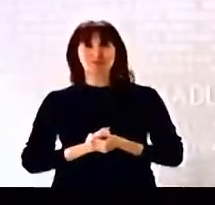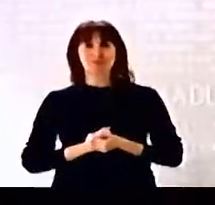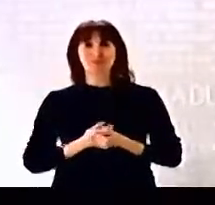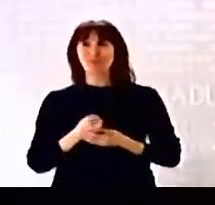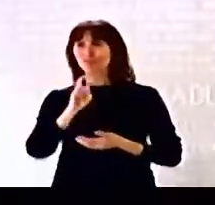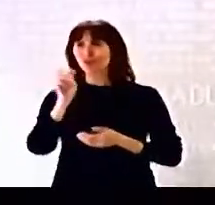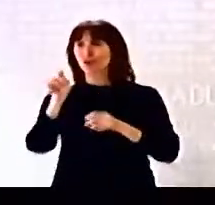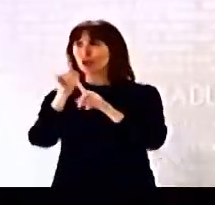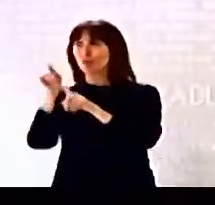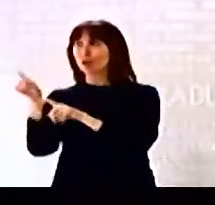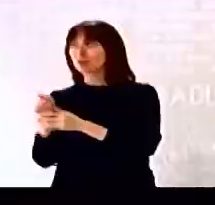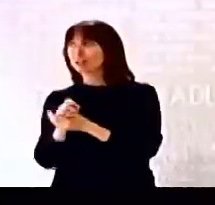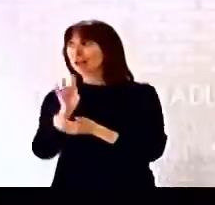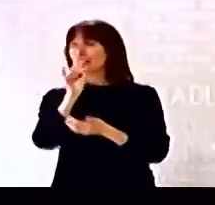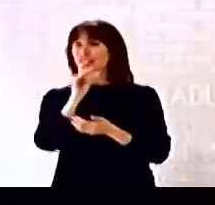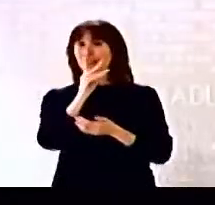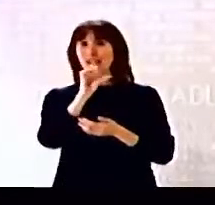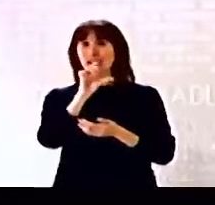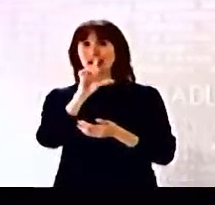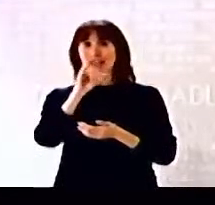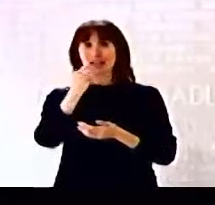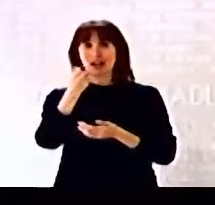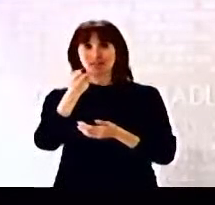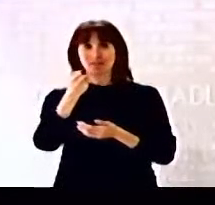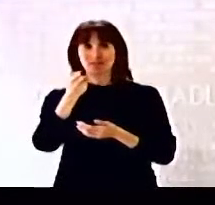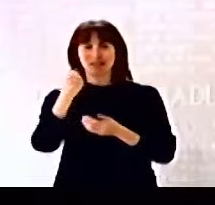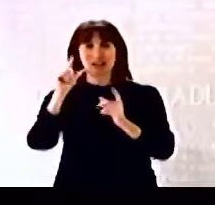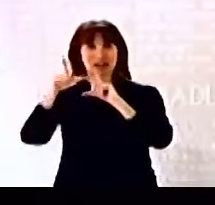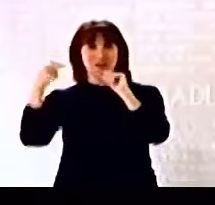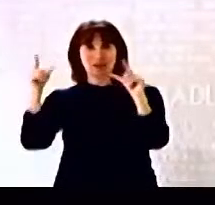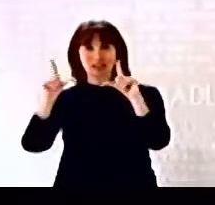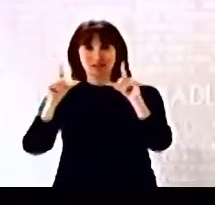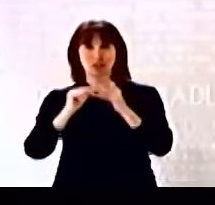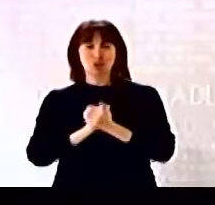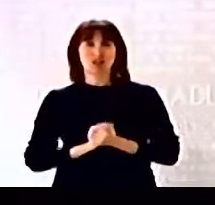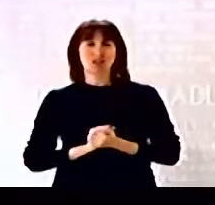¿Alguna pregunta más? Sí, Delia Martín, de Canal Extremadura Televisión.